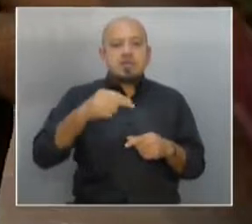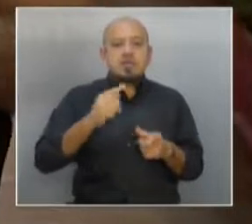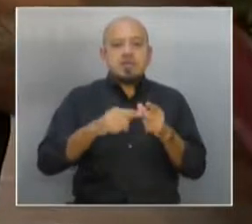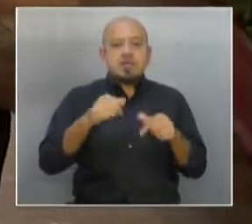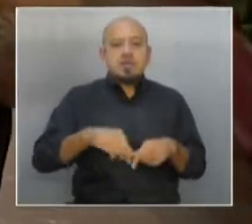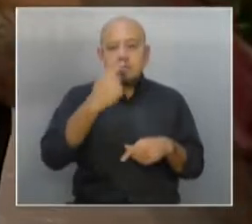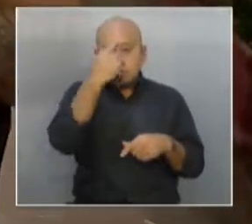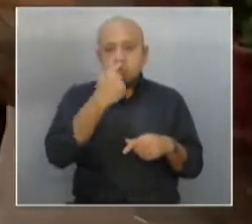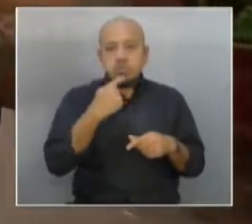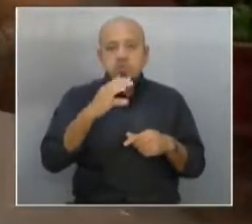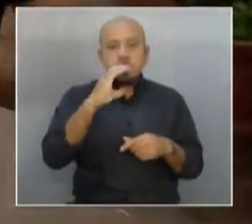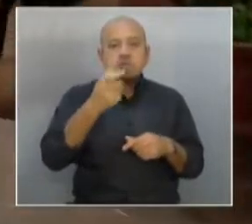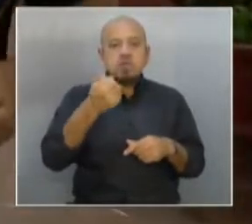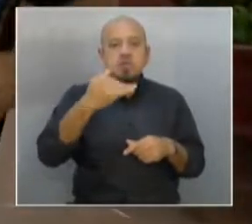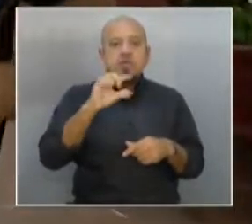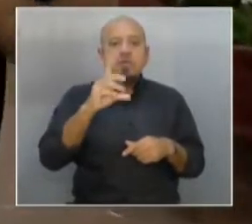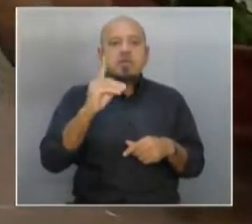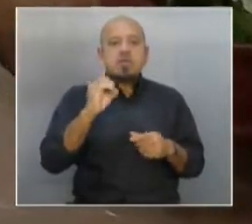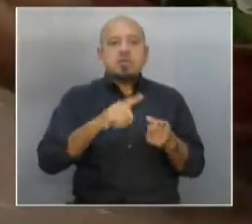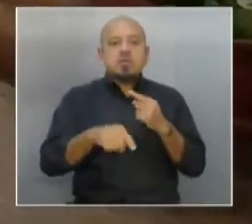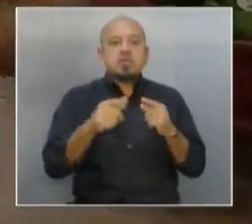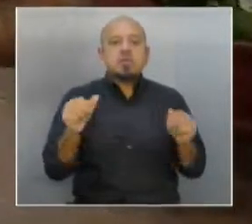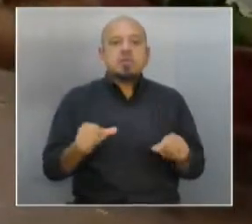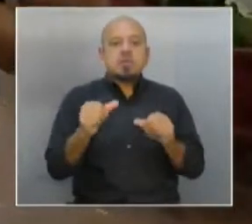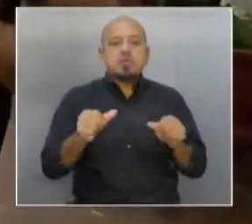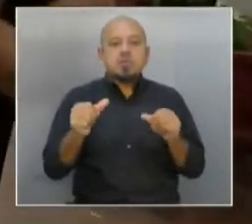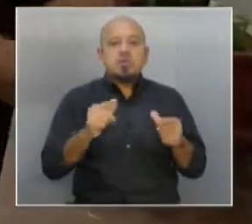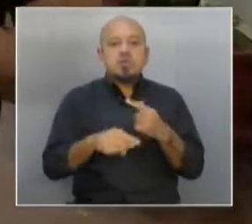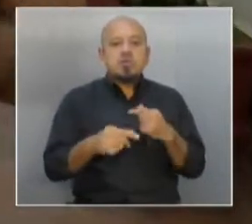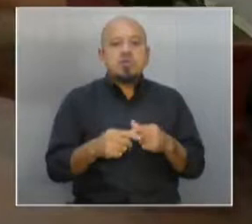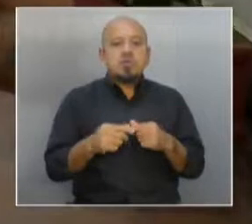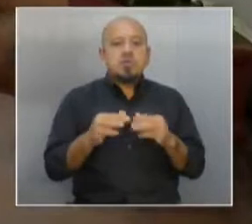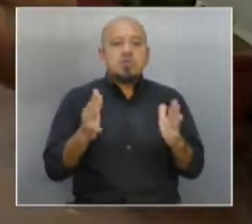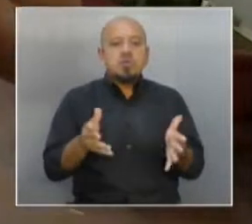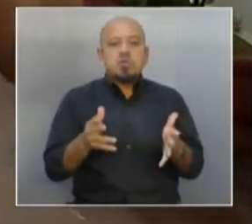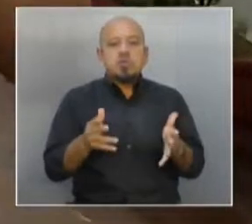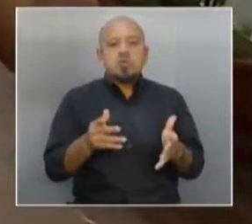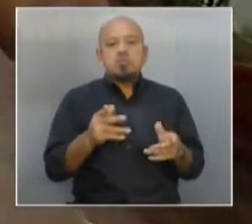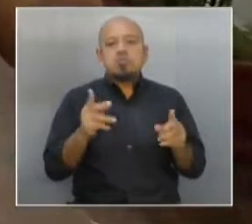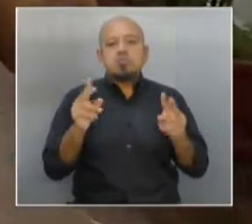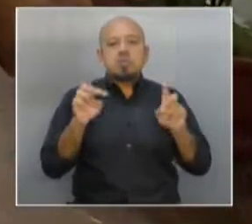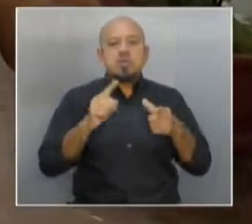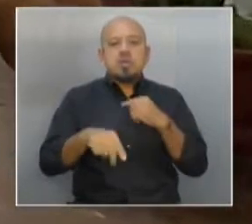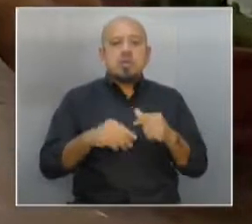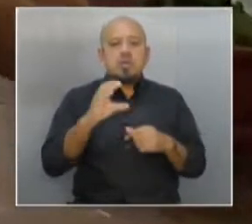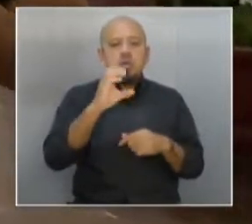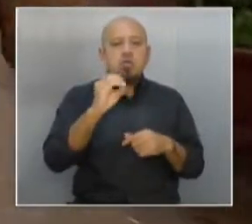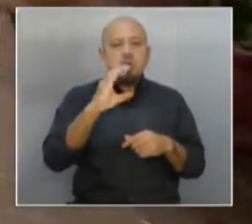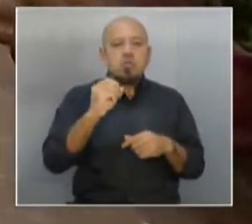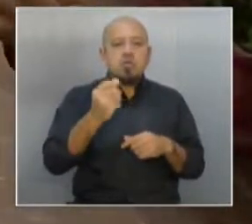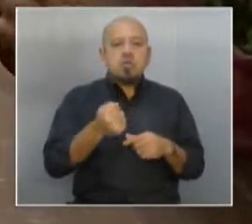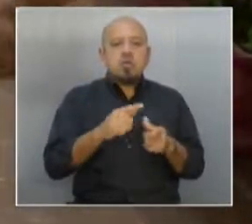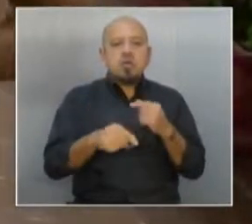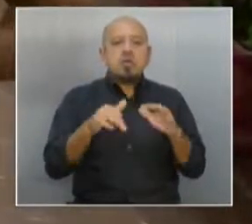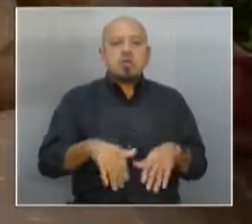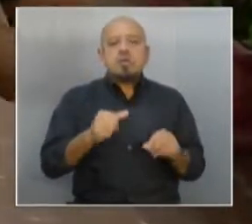Museo Histórico Cabildo. Se acaba de bajar, se armó Cocoa, un show increíble, potente. Tuvimos la suerte de escuchar un ratito, no